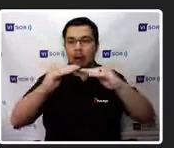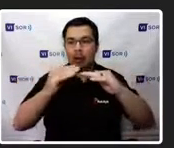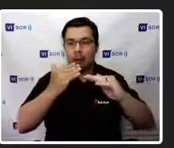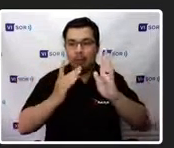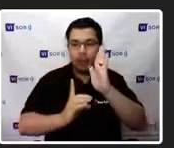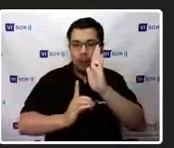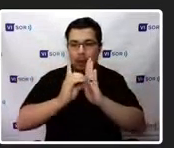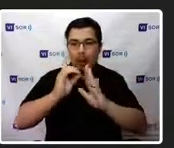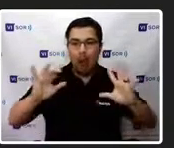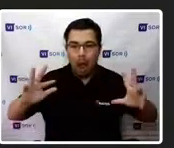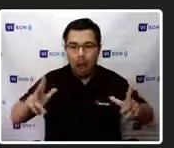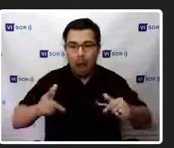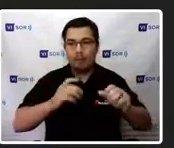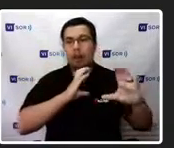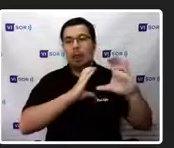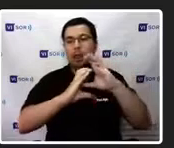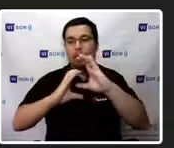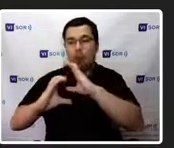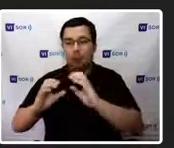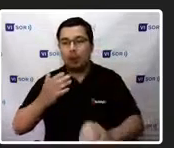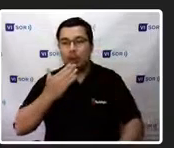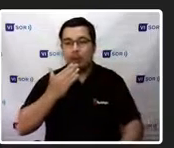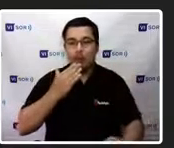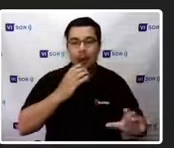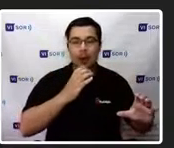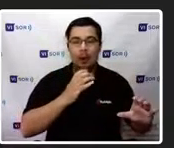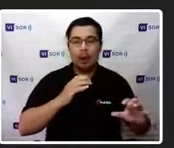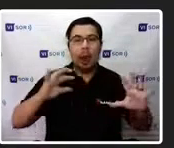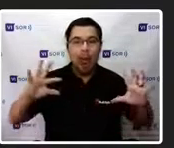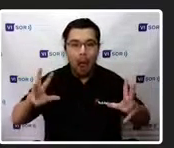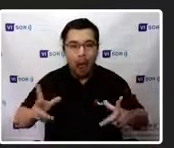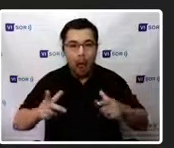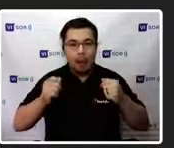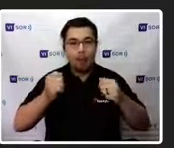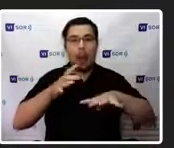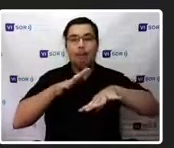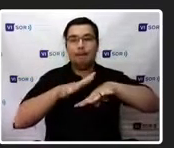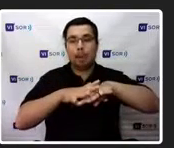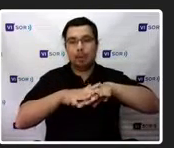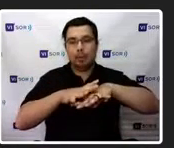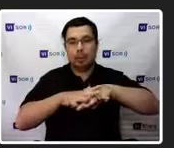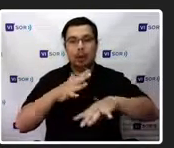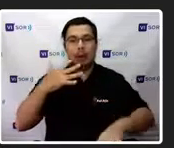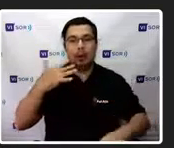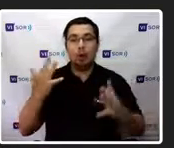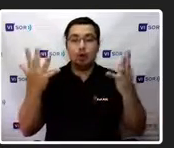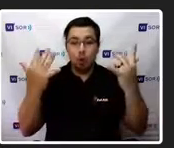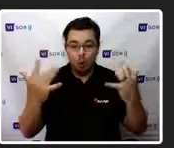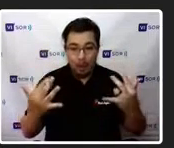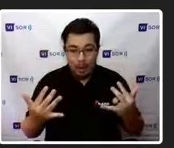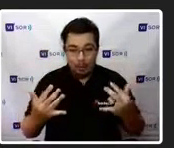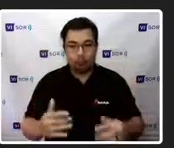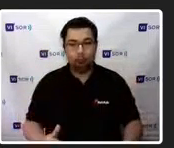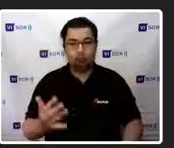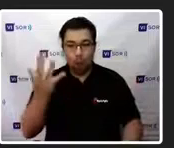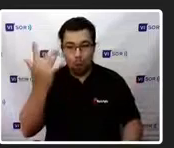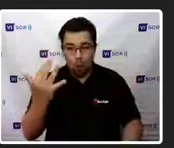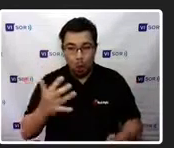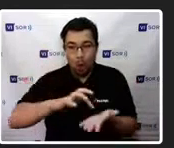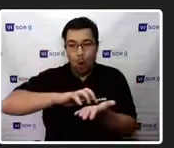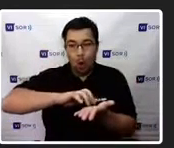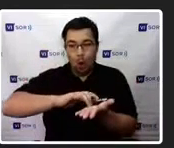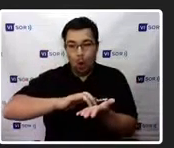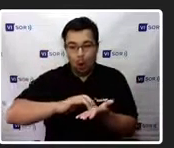las habilidades ¿no es cierto?, las habilidades matemáticas, numéricas, ¿ya? Por lo tanto, esos componentes también